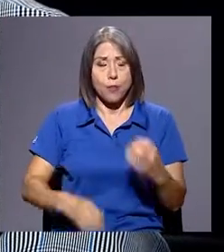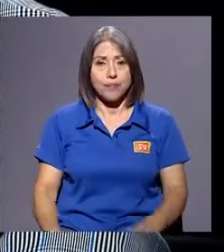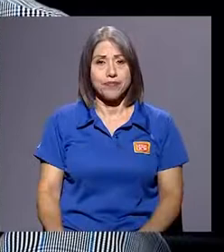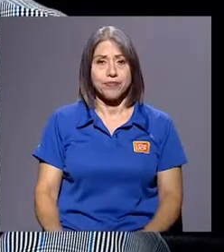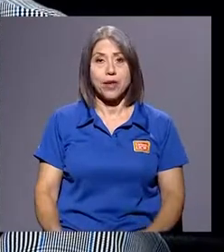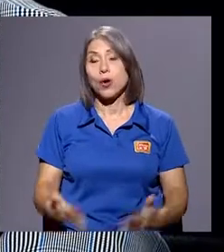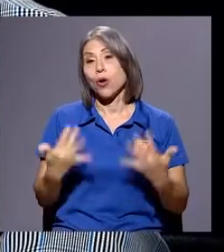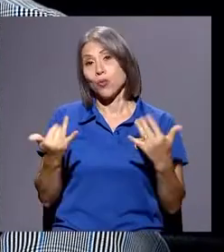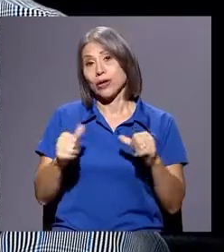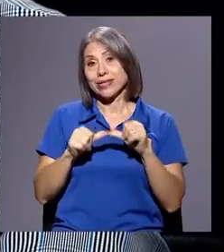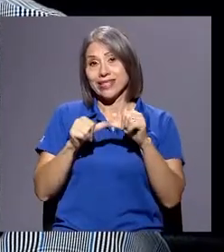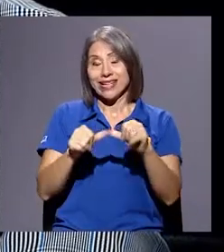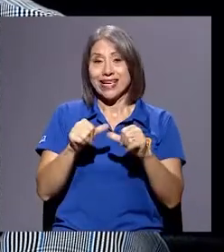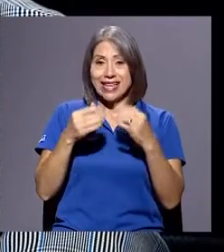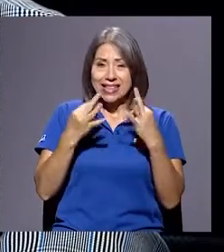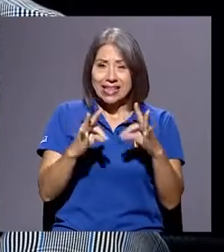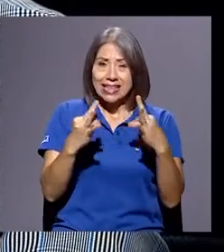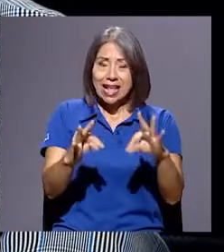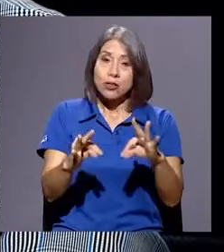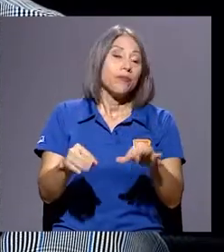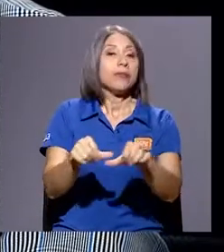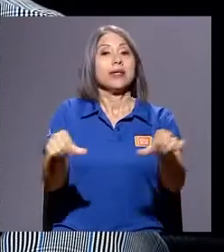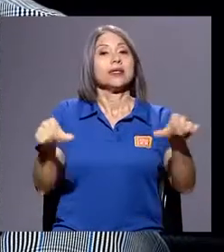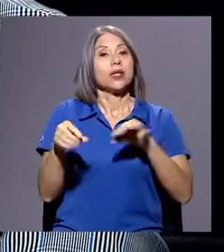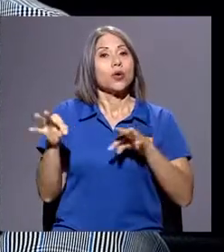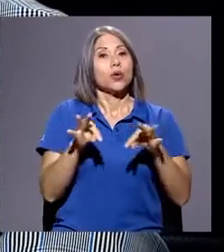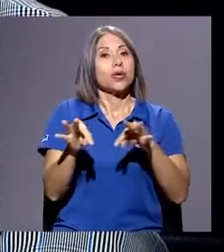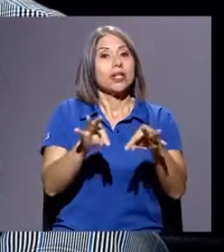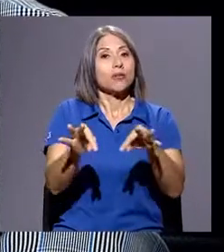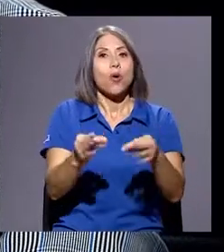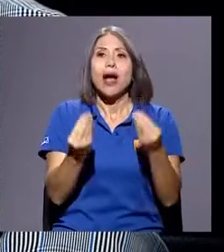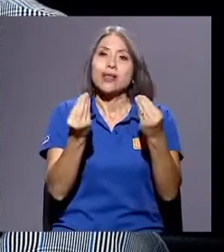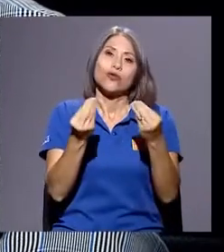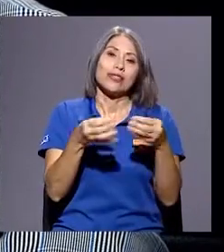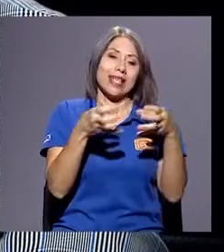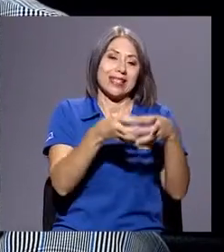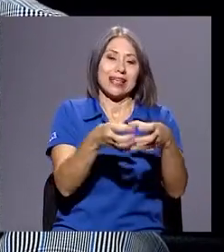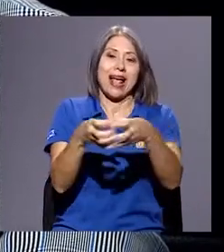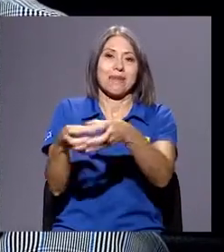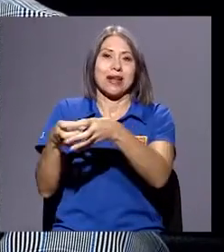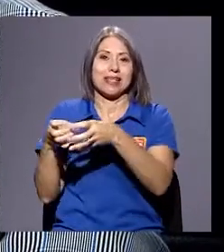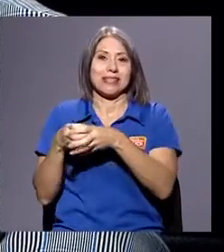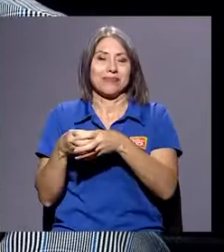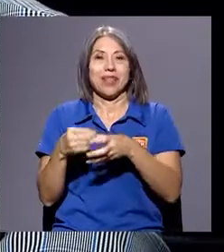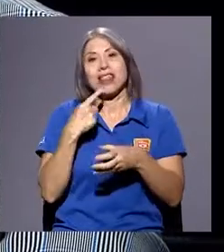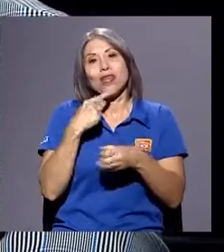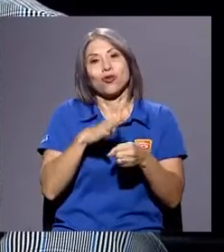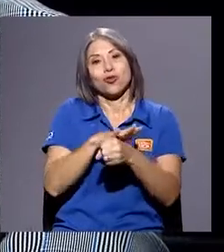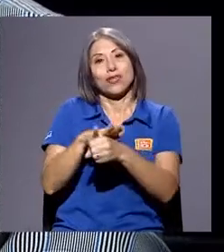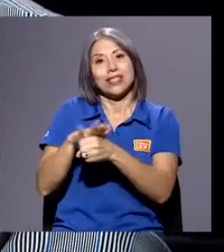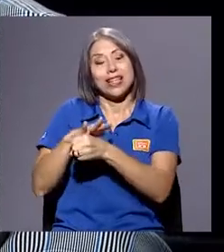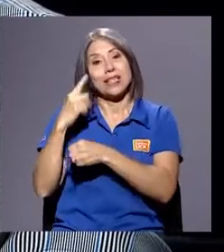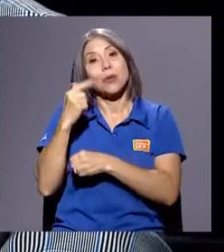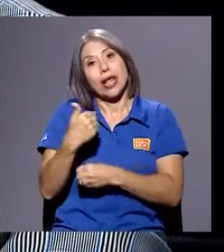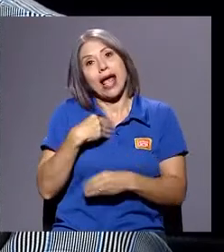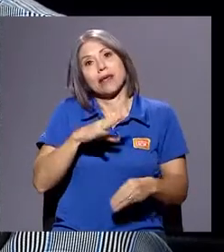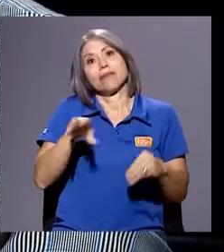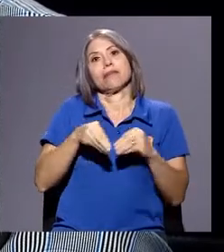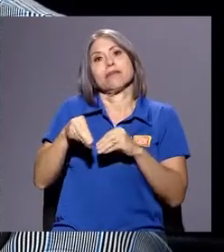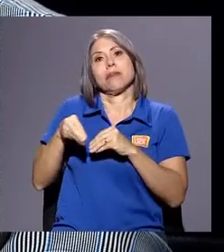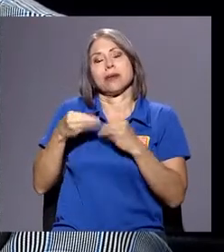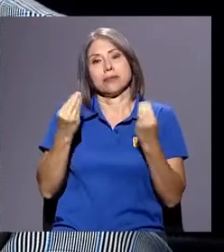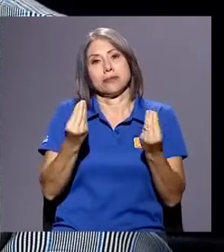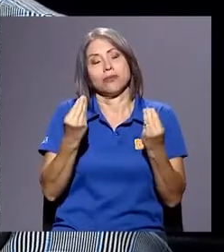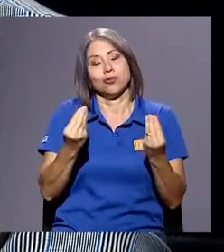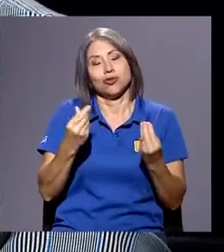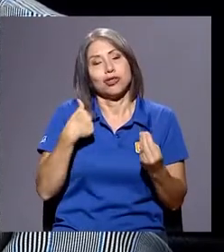Seguir intentando. Es decir, en el sector turístico, dichosamente, hay suficientes cámaras. Digo suficientes porque hay más de los que yo creo convenientes. Suficientes